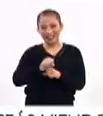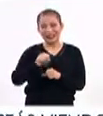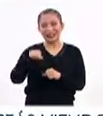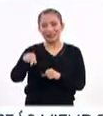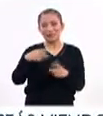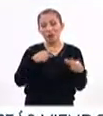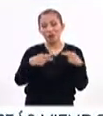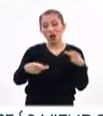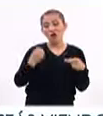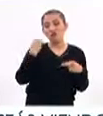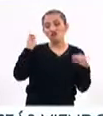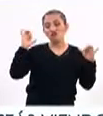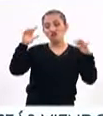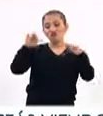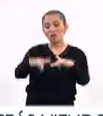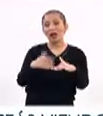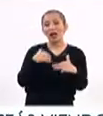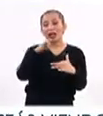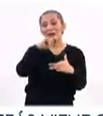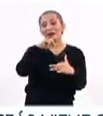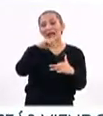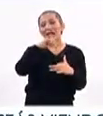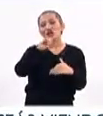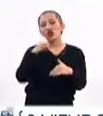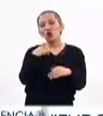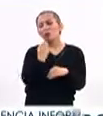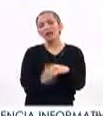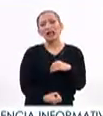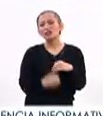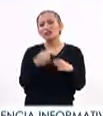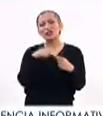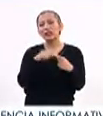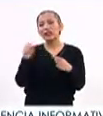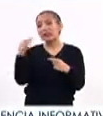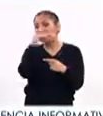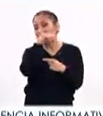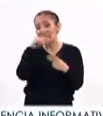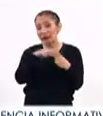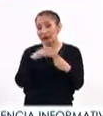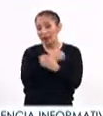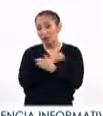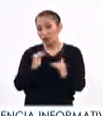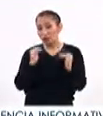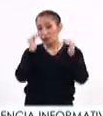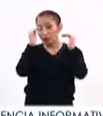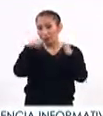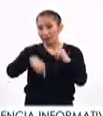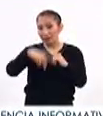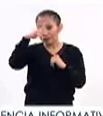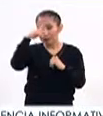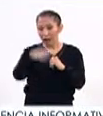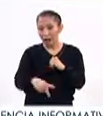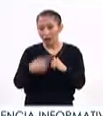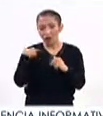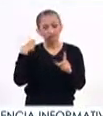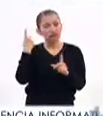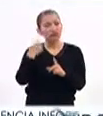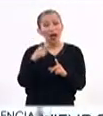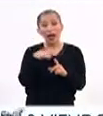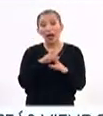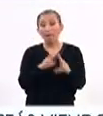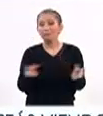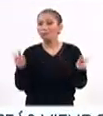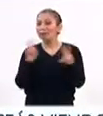Superior organizó el foro Implicaciones de la obligatoriedad y gratuidad de la educación superior en México, con el objetivo